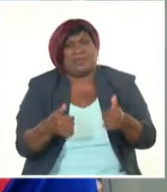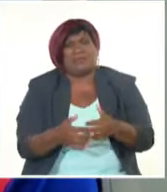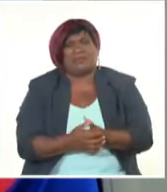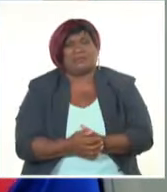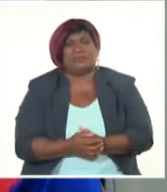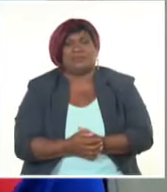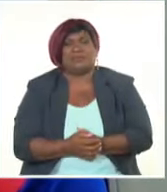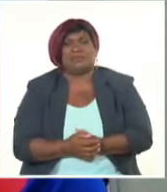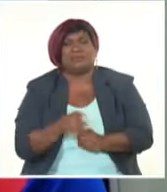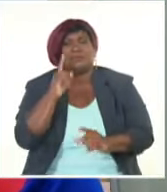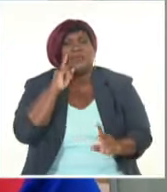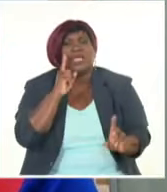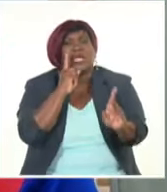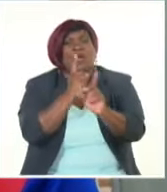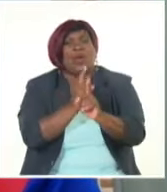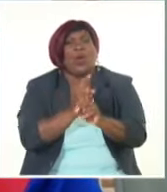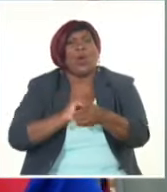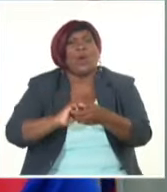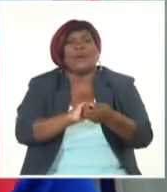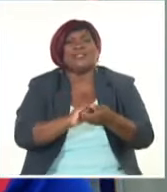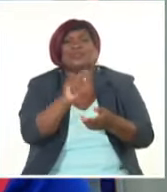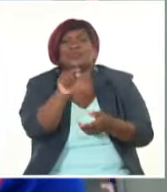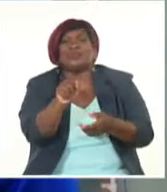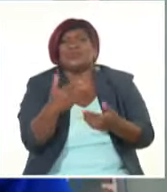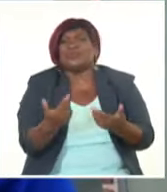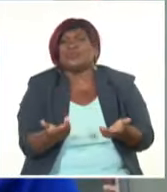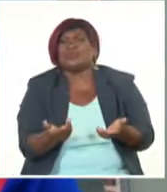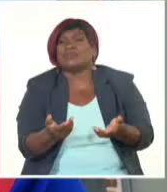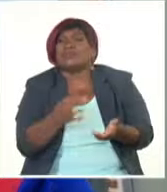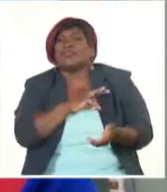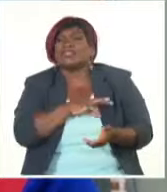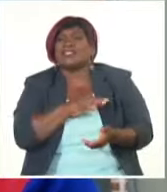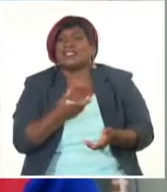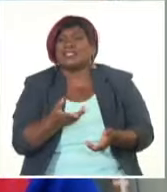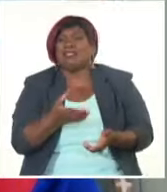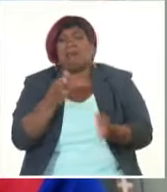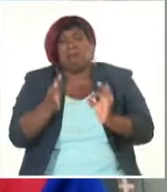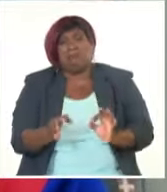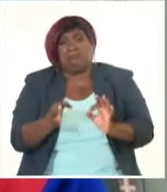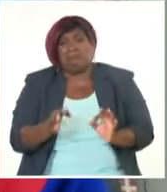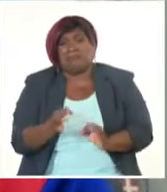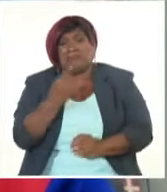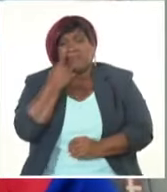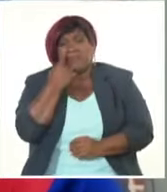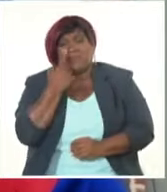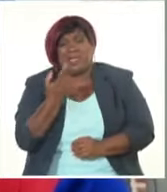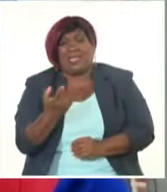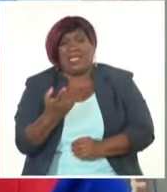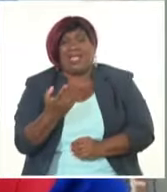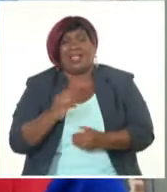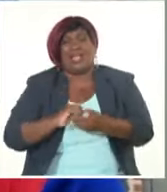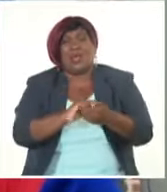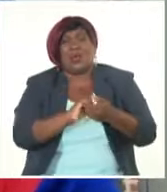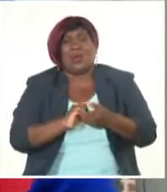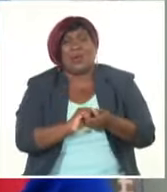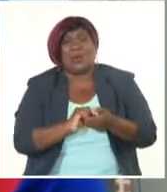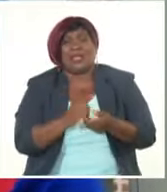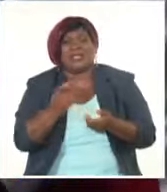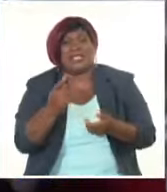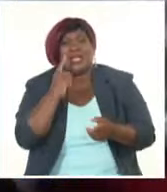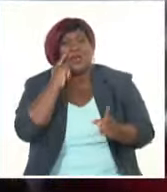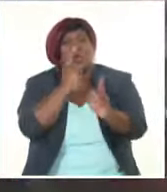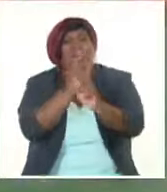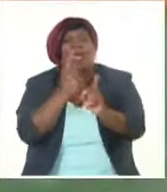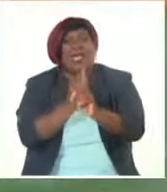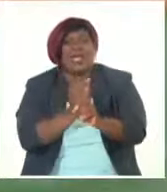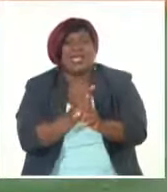reencuentro con otro compañero? No, en realidad, ¿sabes? De ver aquí a los compañeros, pues, cuando vamos al clásico, verlo de